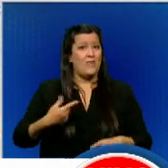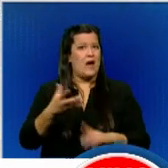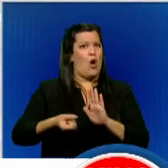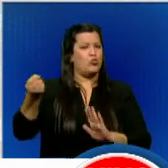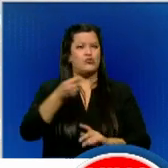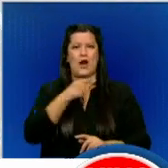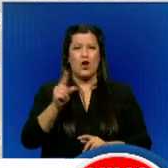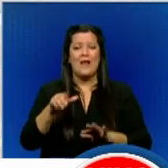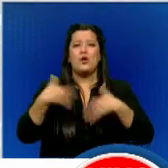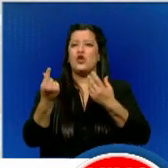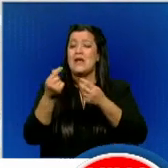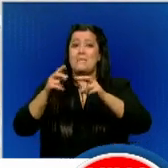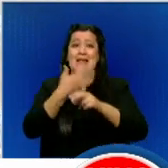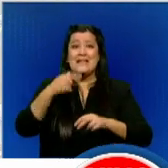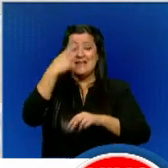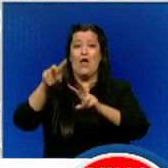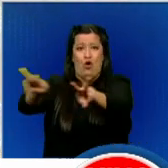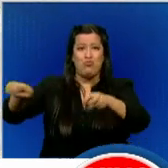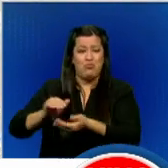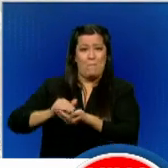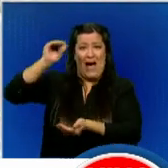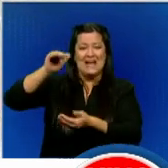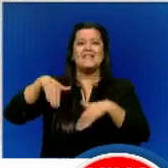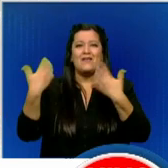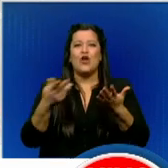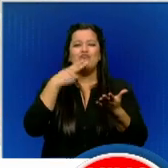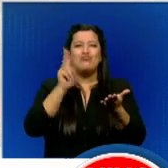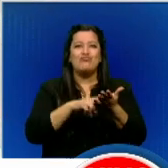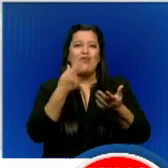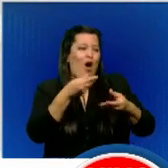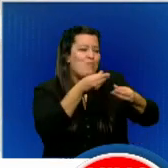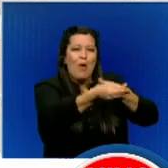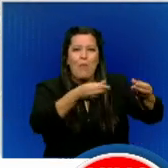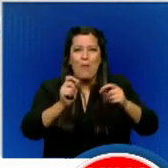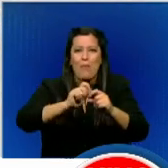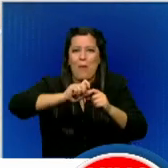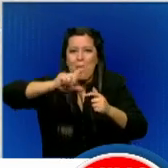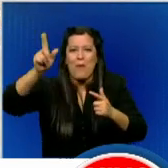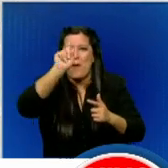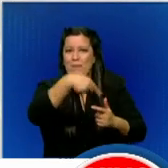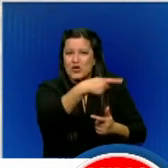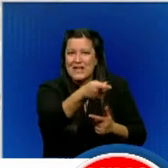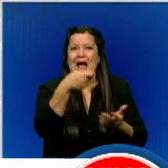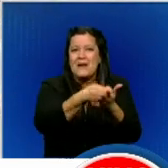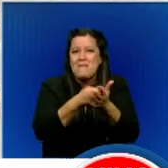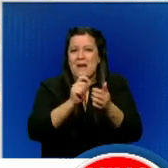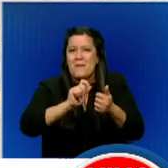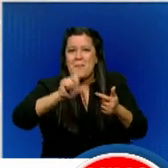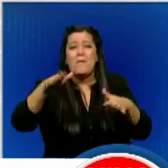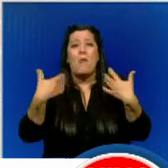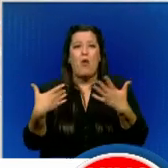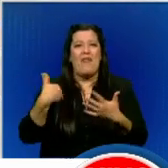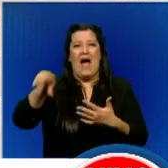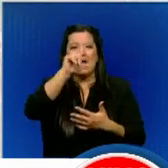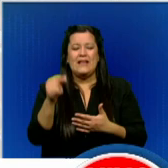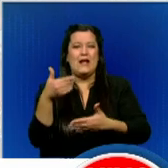la capacidad recaudatoria del estado hacer más progresivo el sistema tributario y de esa manera ayudar a que la argentina pueda recuperar el crecimiento